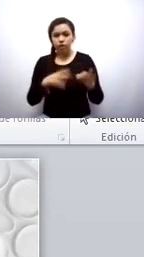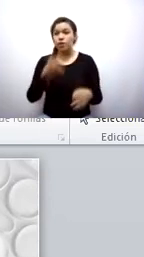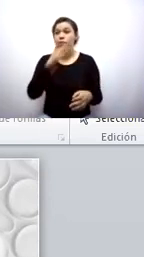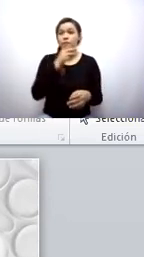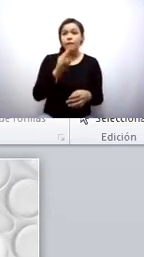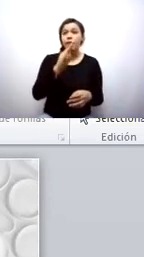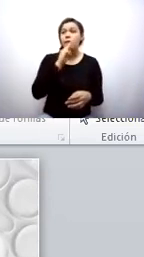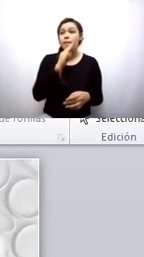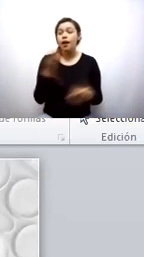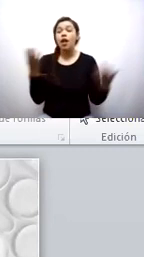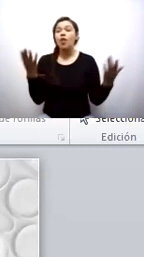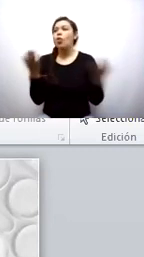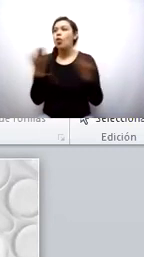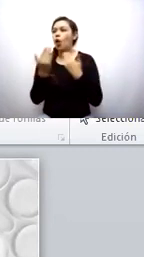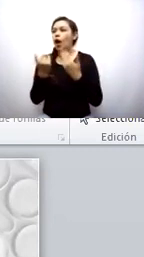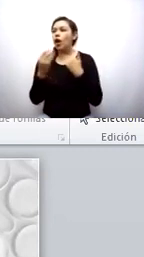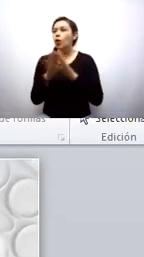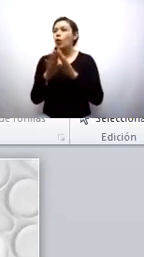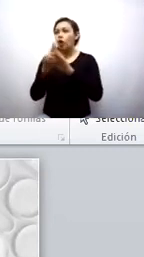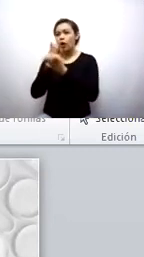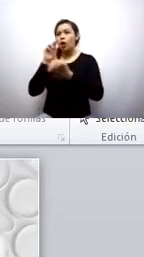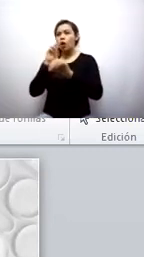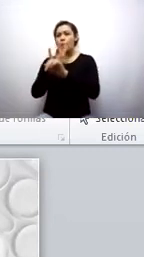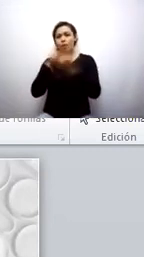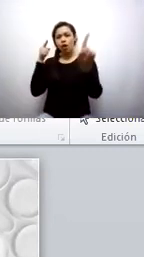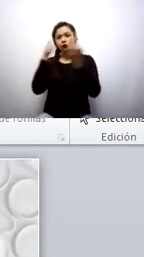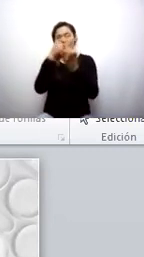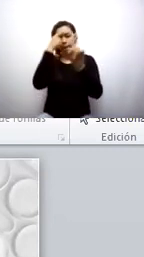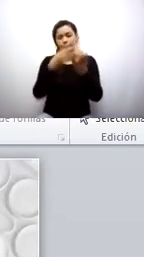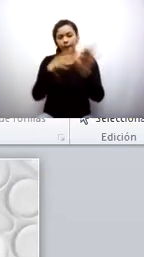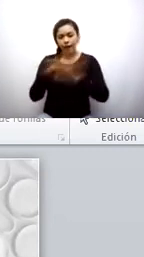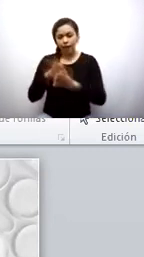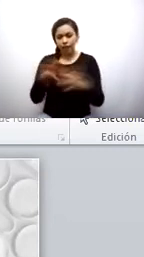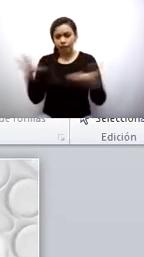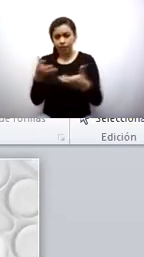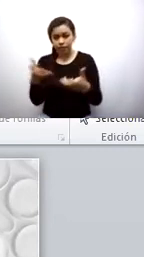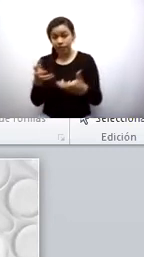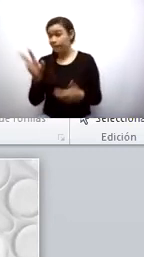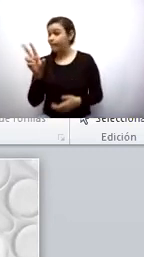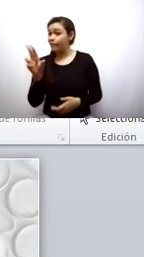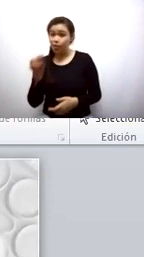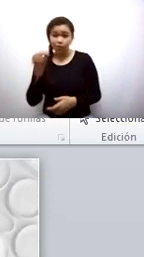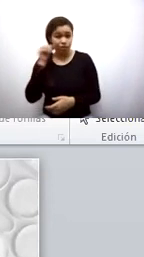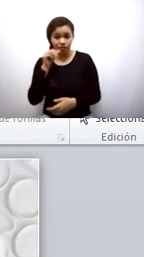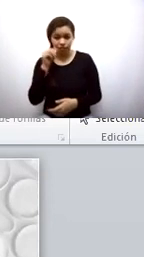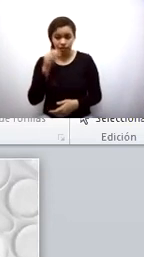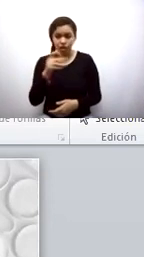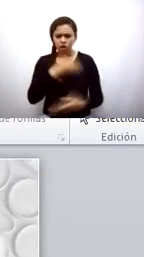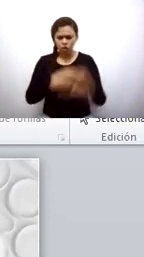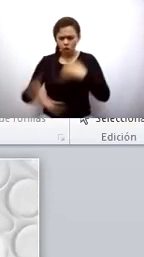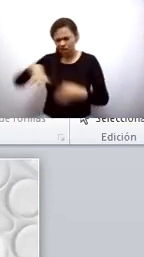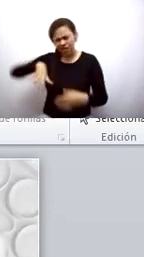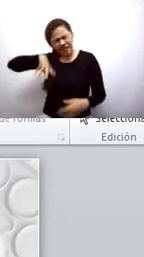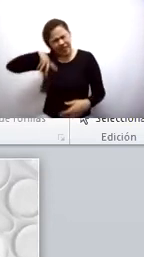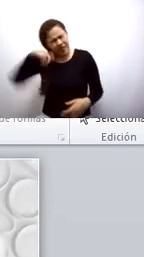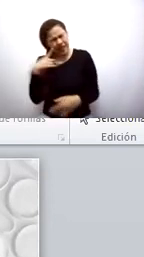mejores instrumentos en casa para poder llevar a cabo el trabajo. ¿Que estamos haciendo el mayor esfuerzo todos? Sí, sí lo estamos